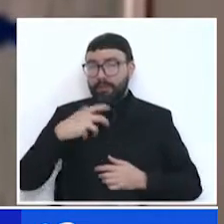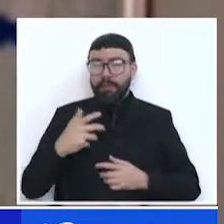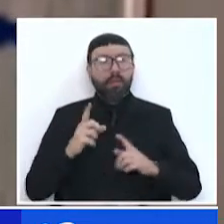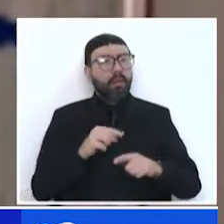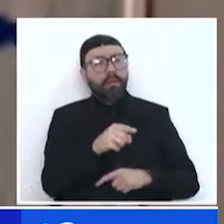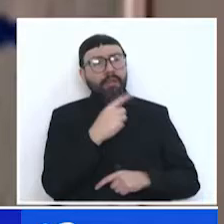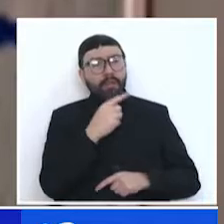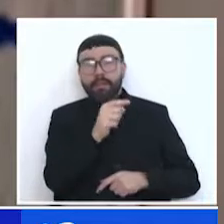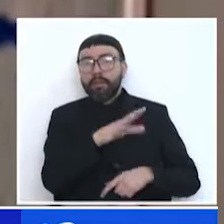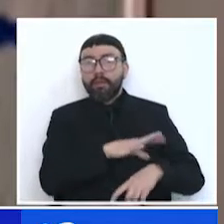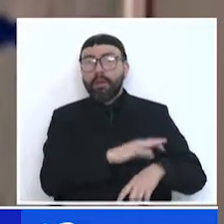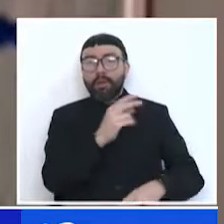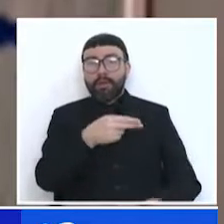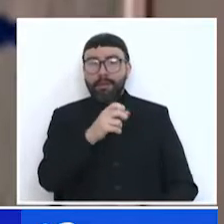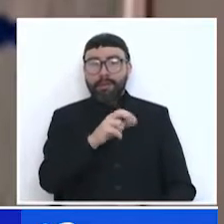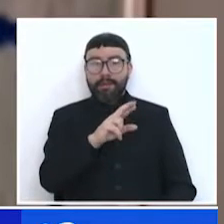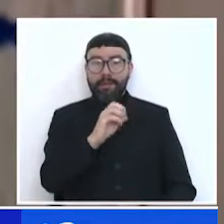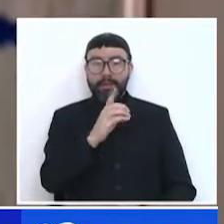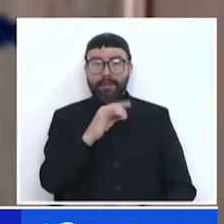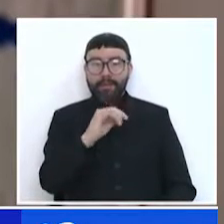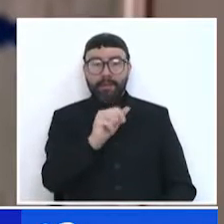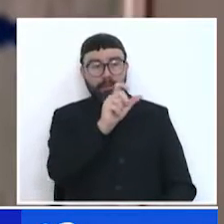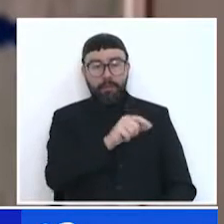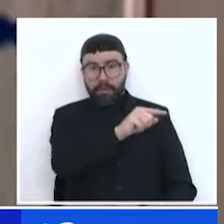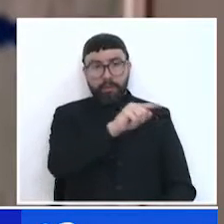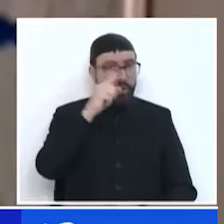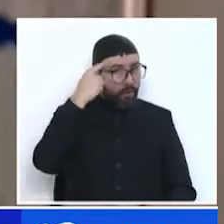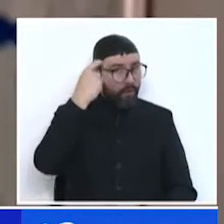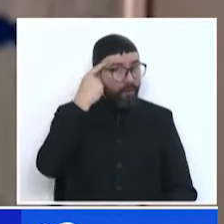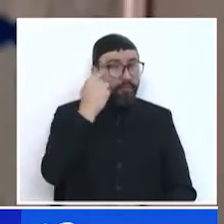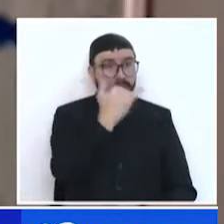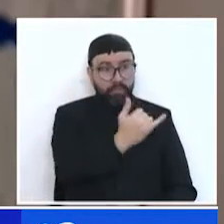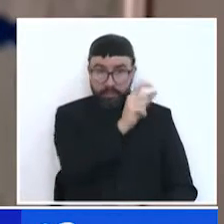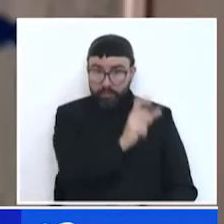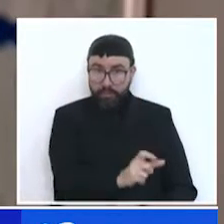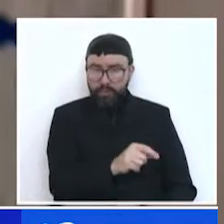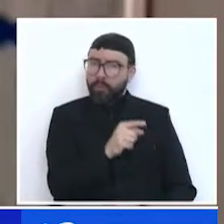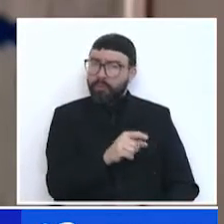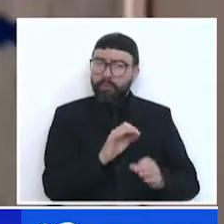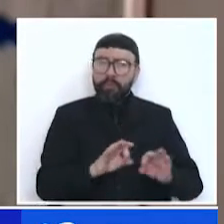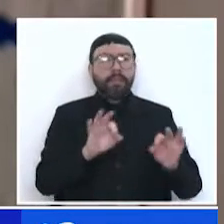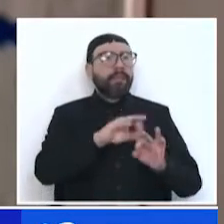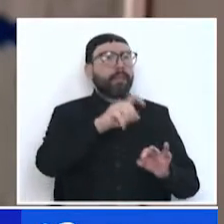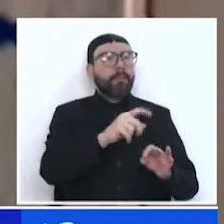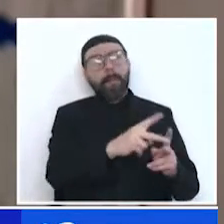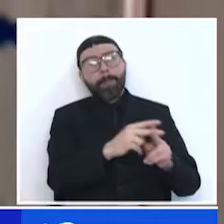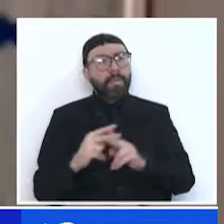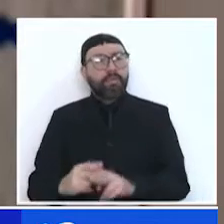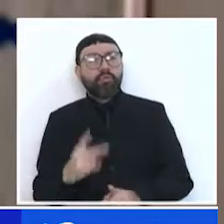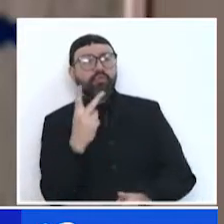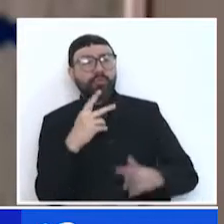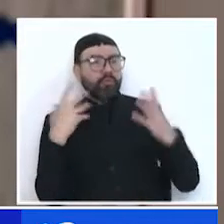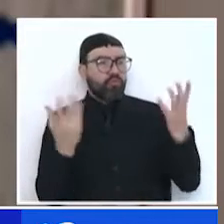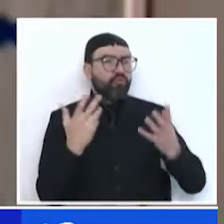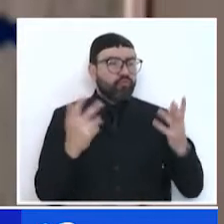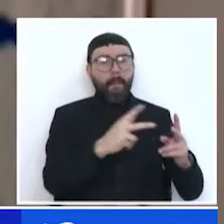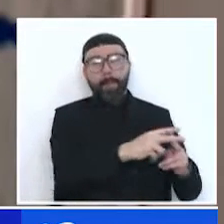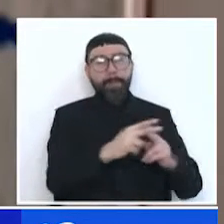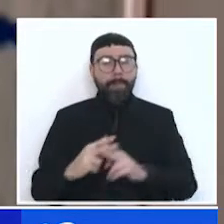doctor Heredia, que el señor gobernador muy gentilmente ha hecho una gestión muy importante para conseguir en préstamo 2 ambulancias, una